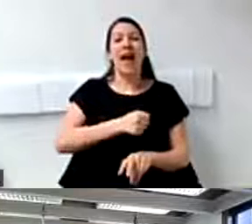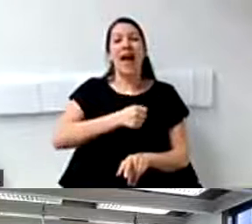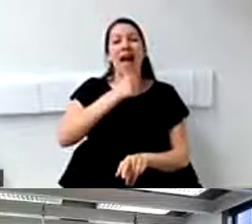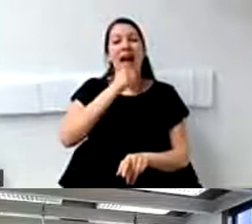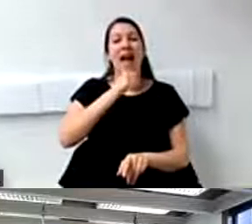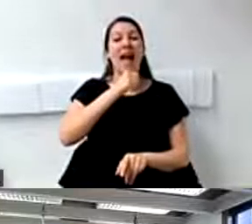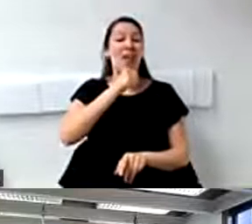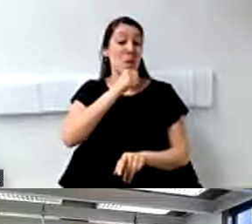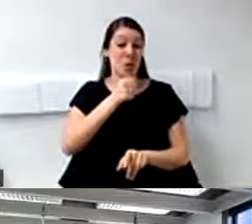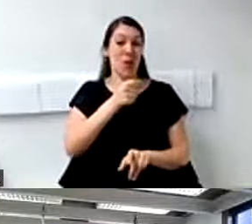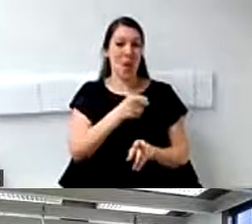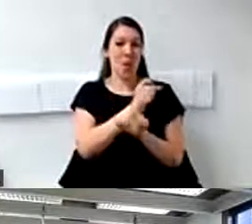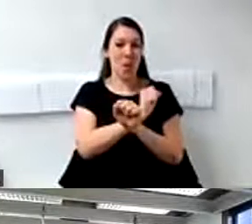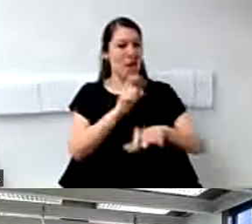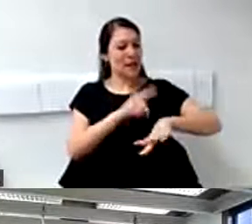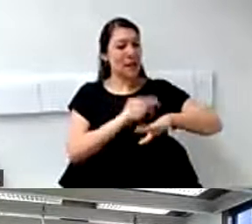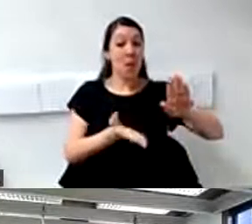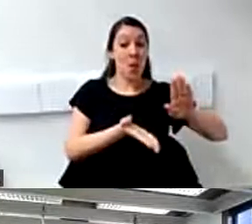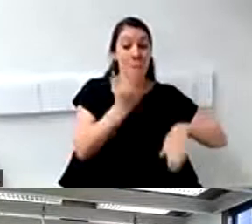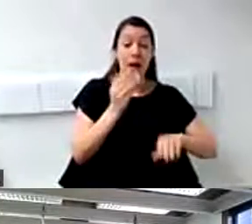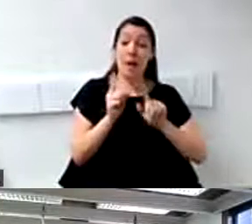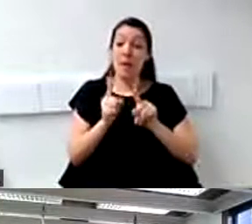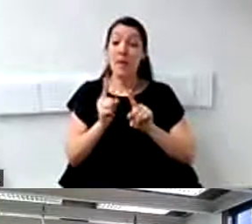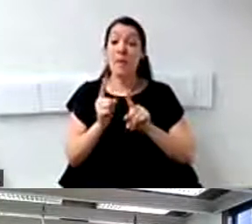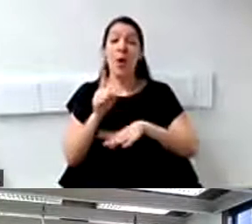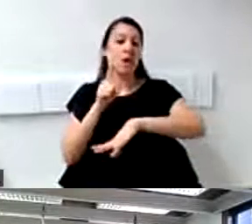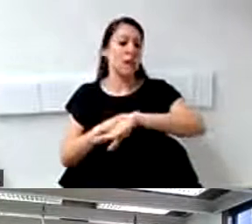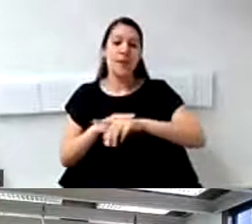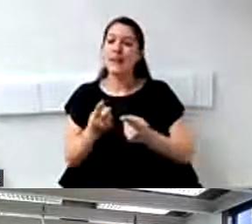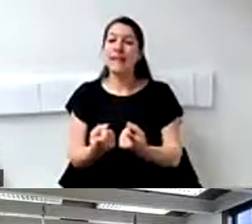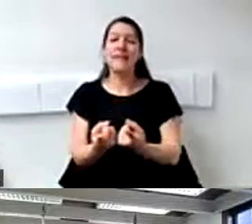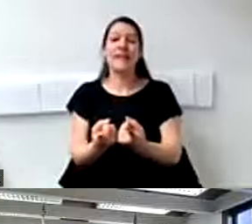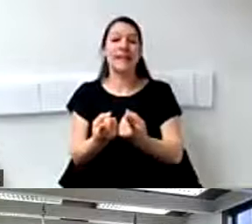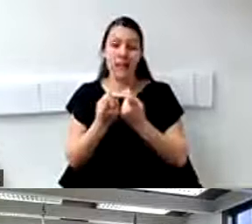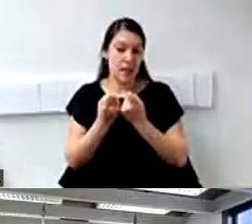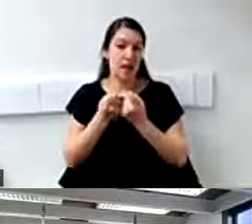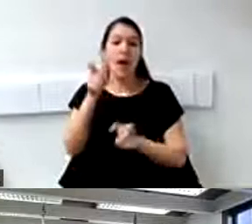poder adecuar el tiempo necesario para que la consulta se haga de manera